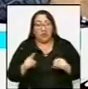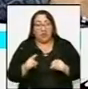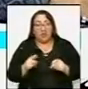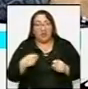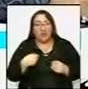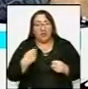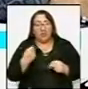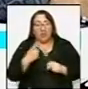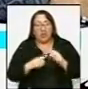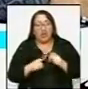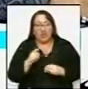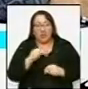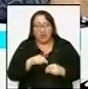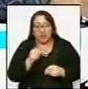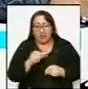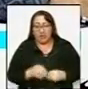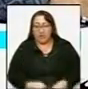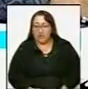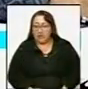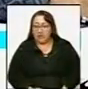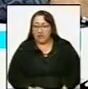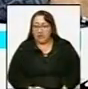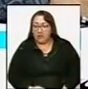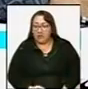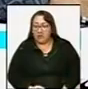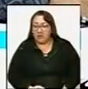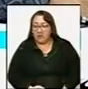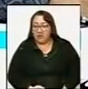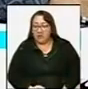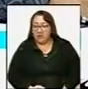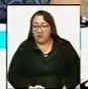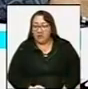tenemos que entender algo, y es que la militancia en un partido